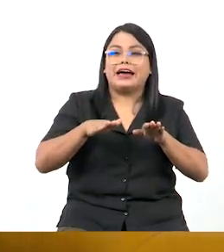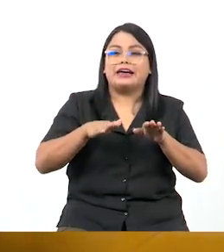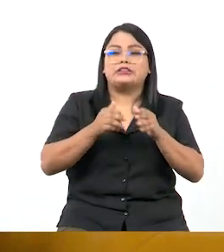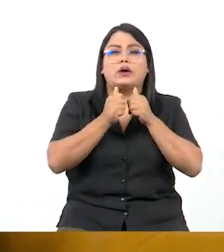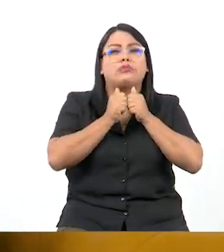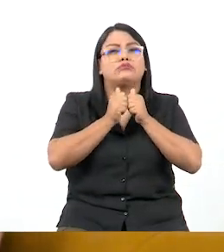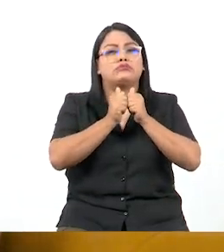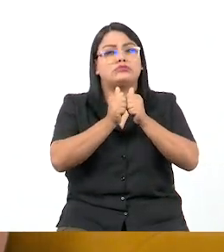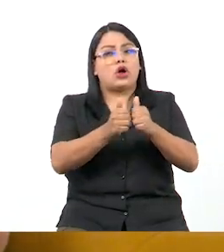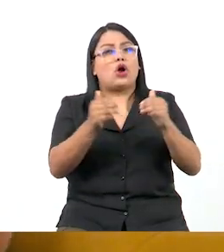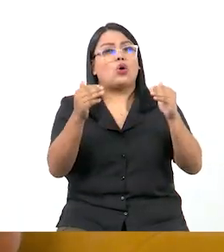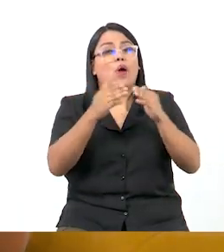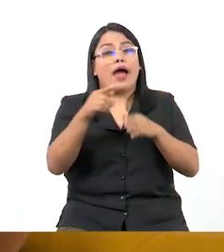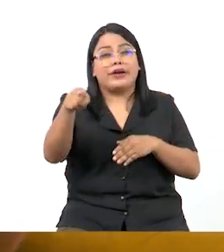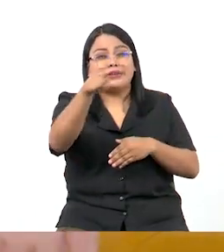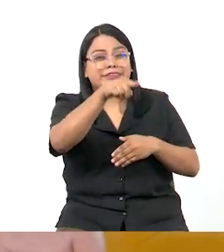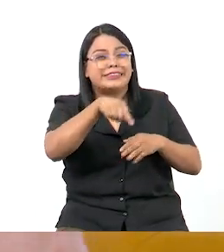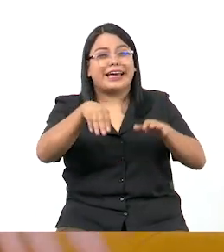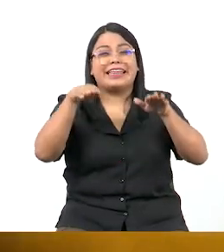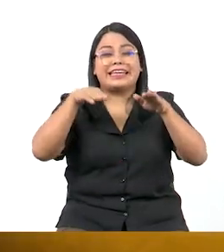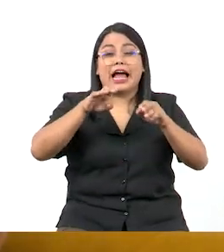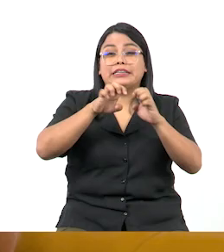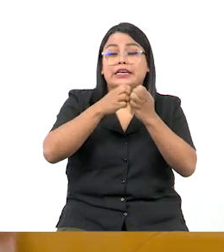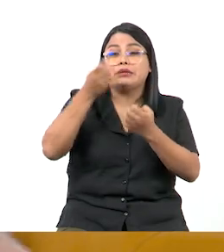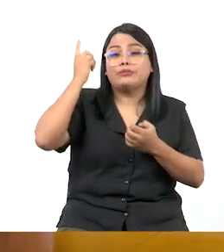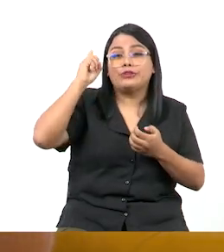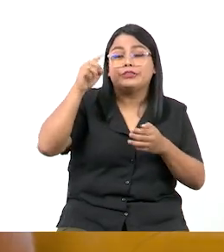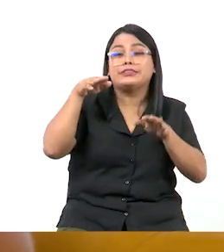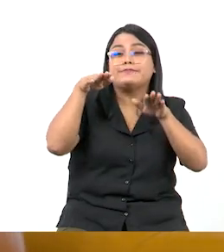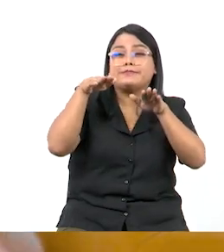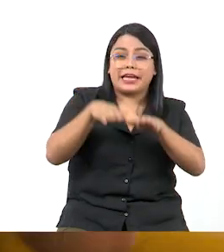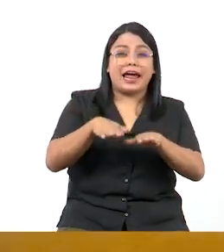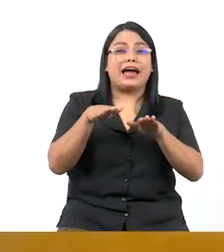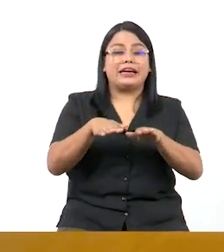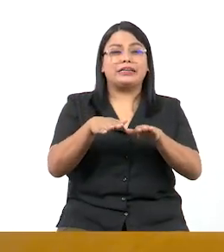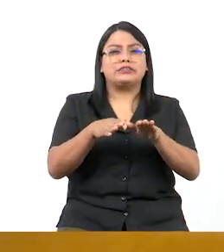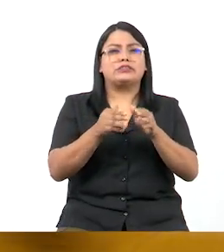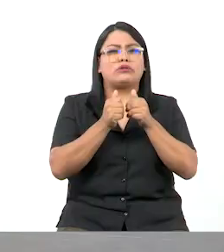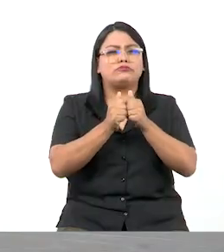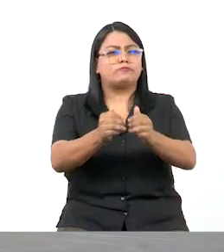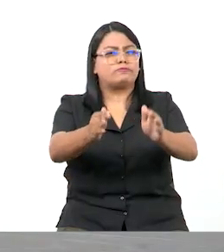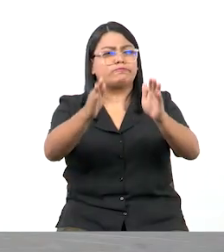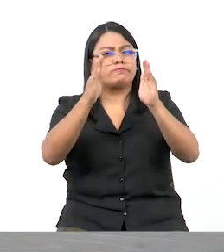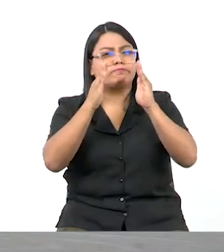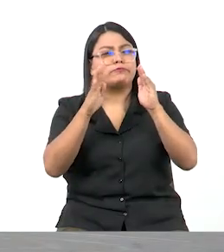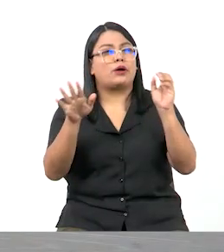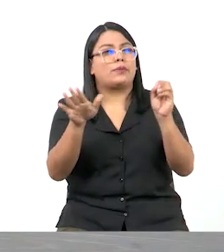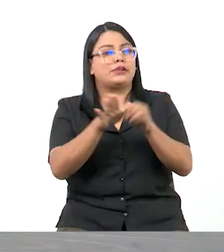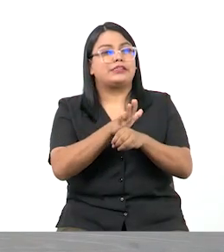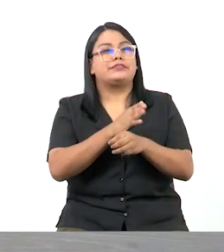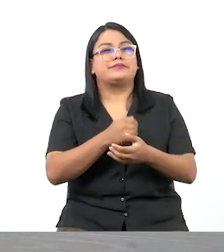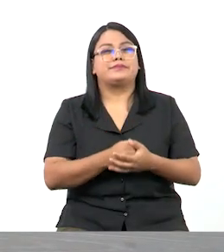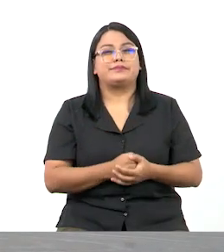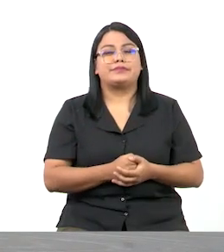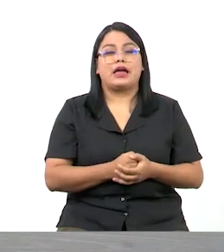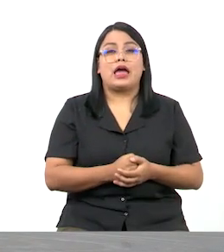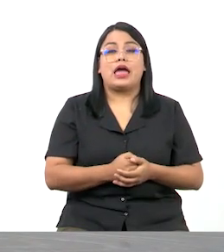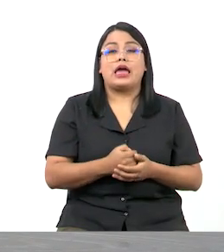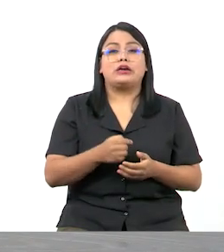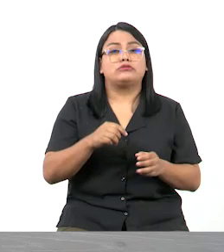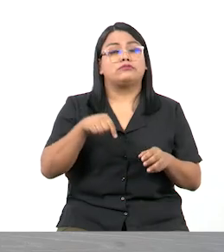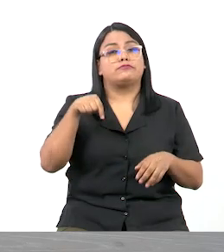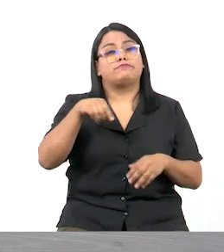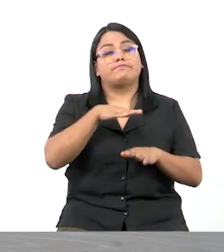webinar. Le agradecemos el que nos haya acompañado y también a ustedes, equipo docente, les agradecemos el que hayan estado con nosotros